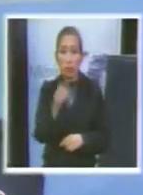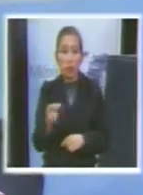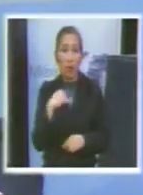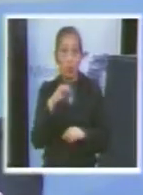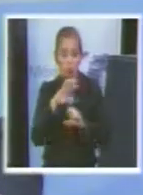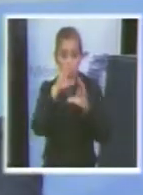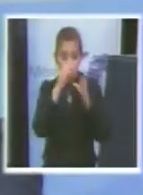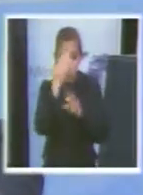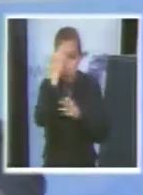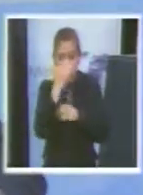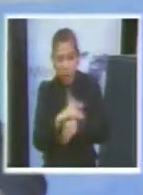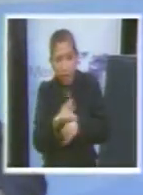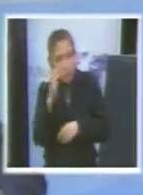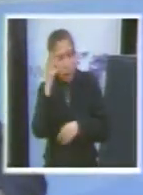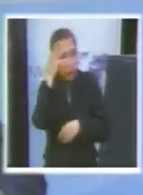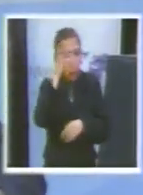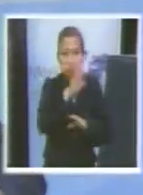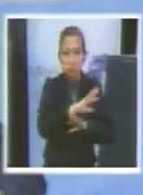bola de cristal,